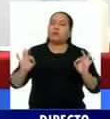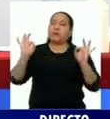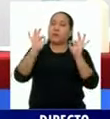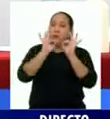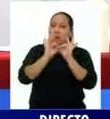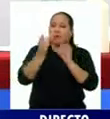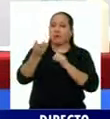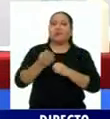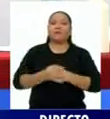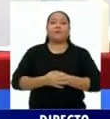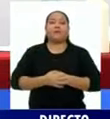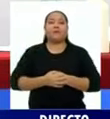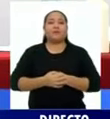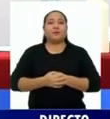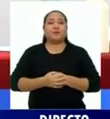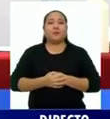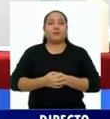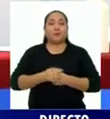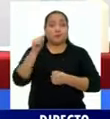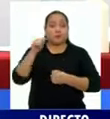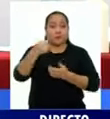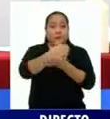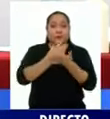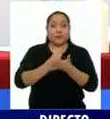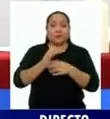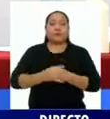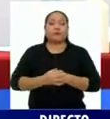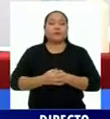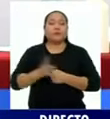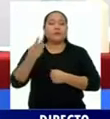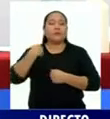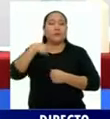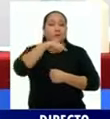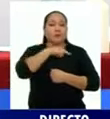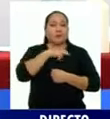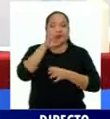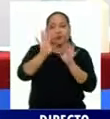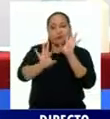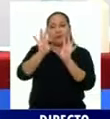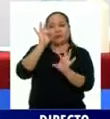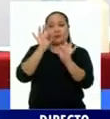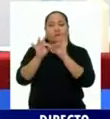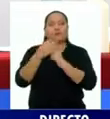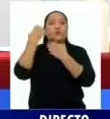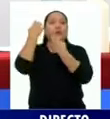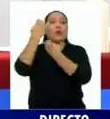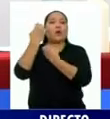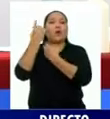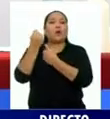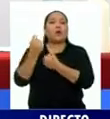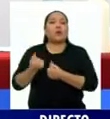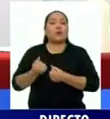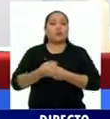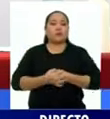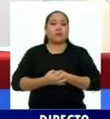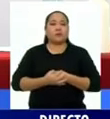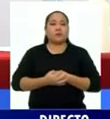subestimarlo. En ese aspecto, lo que hemos encontrado es una economía